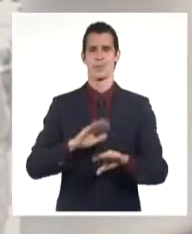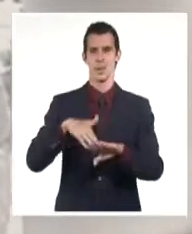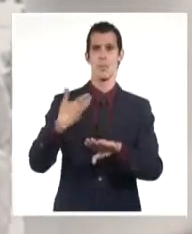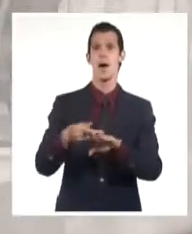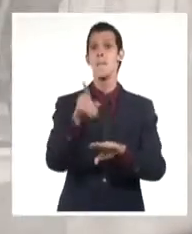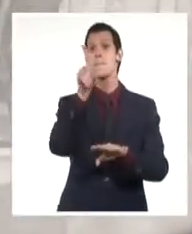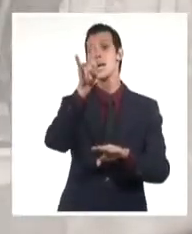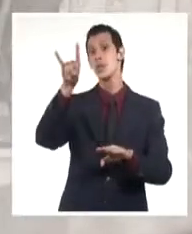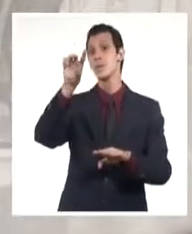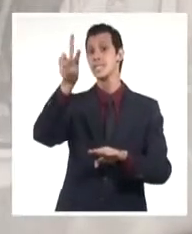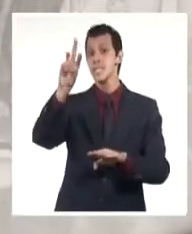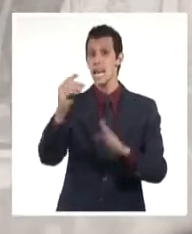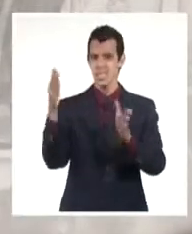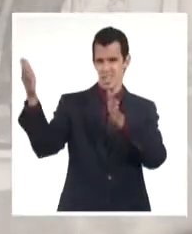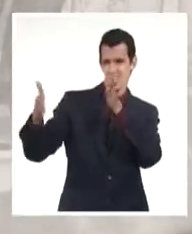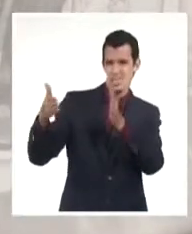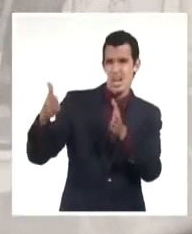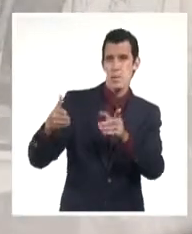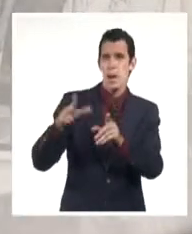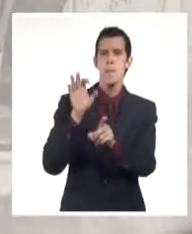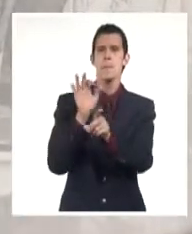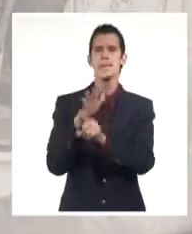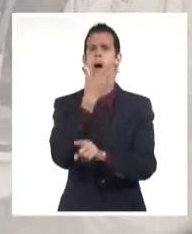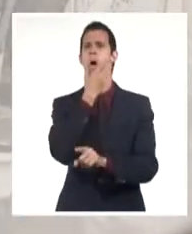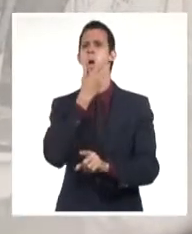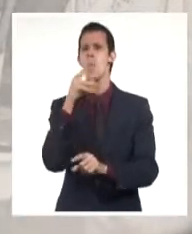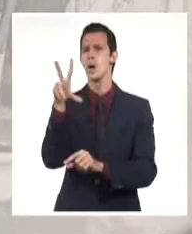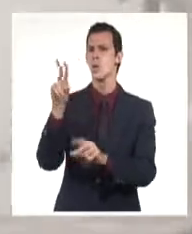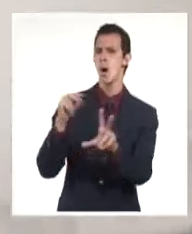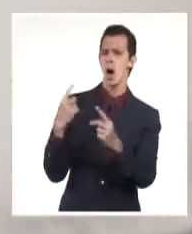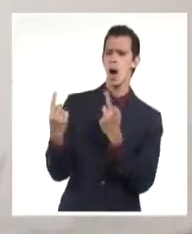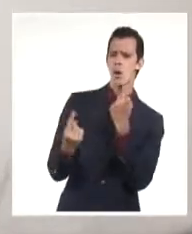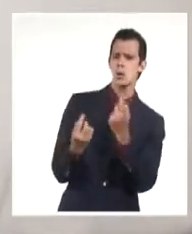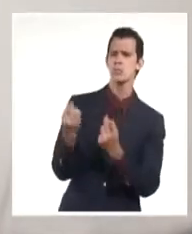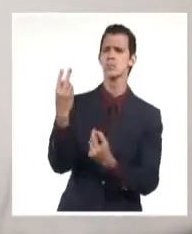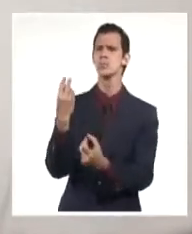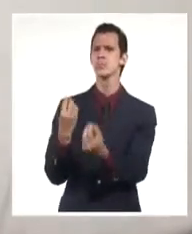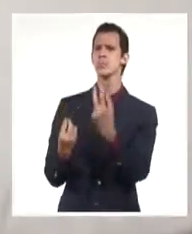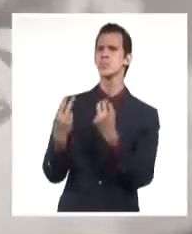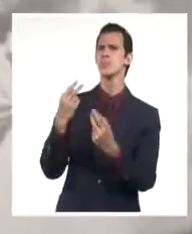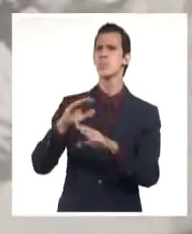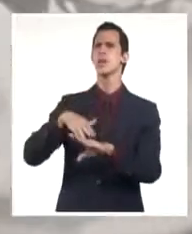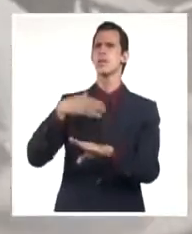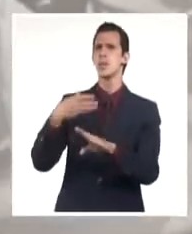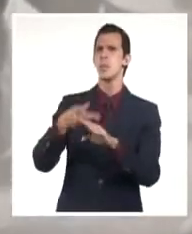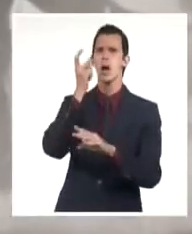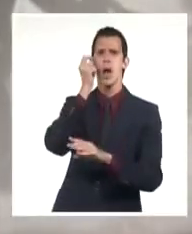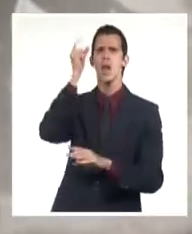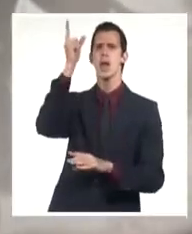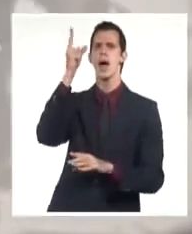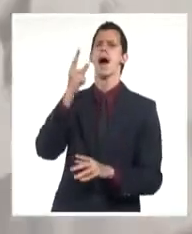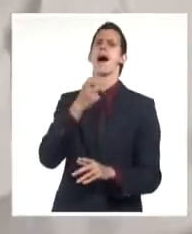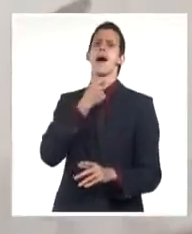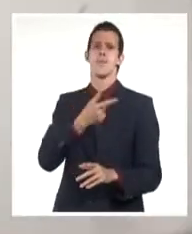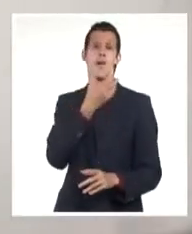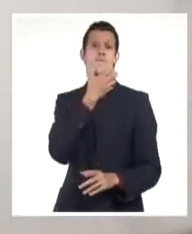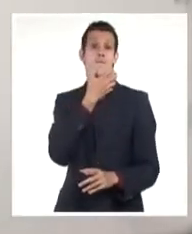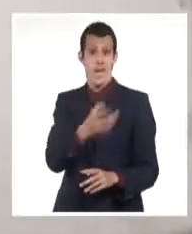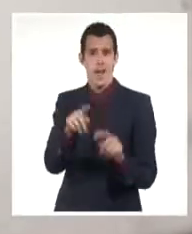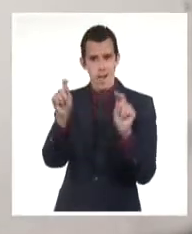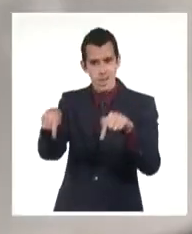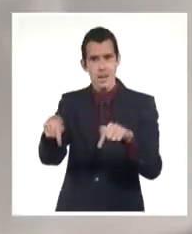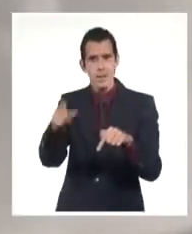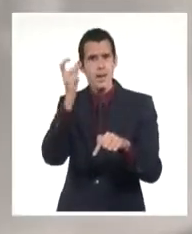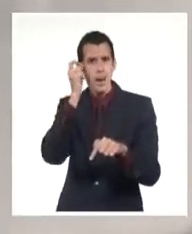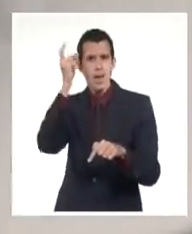por la Generación del Centenario, que hizo efectivos los principios martianos de libertad, democracia e igualdad con